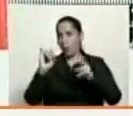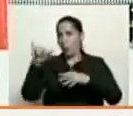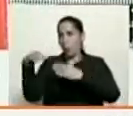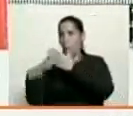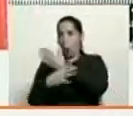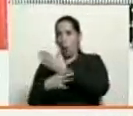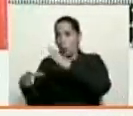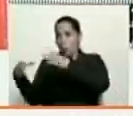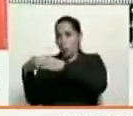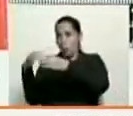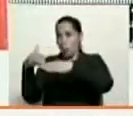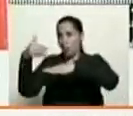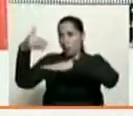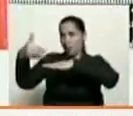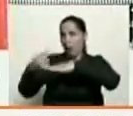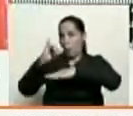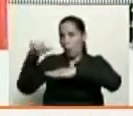banda.